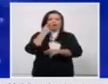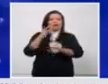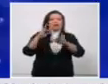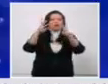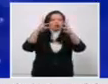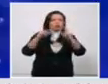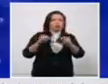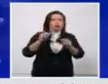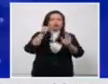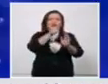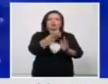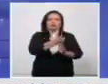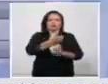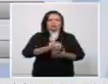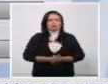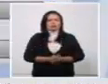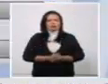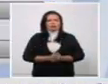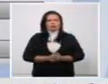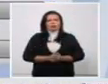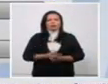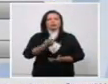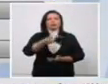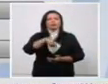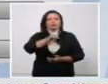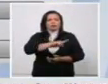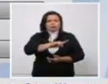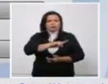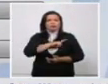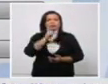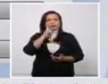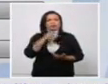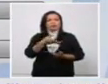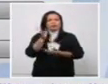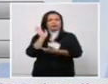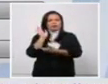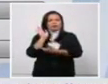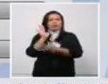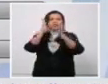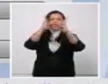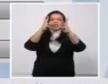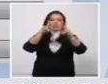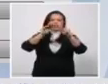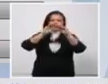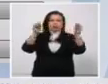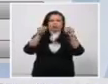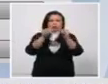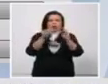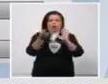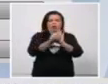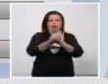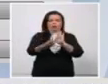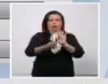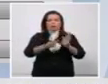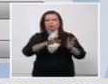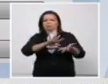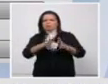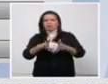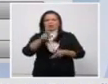402.079 casos confirmados. Eso hace que ya la cifra total de casos confirmados pues sea de casi